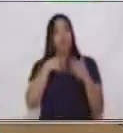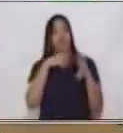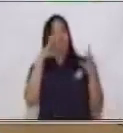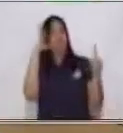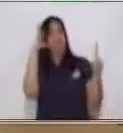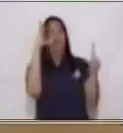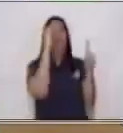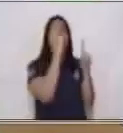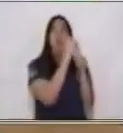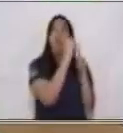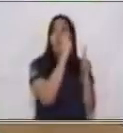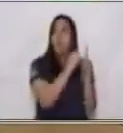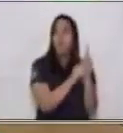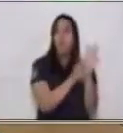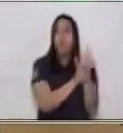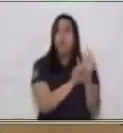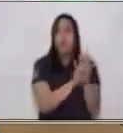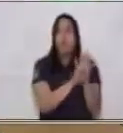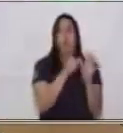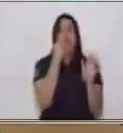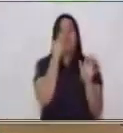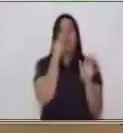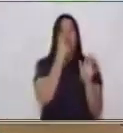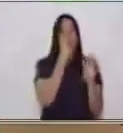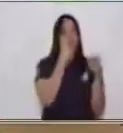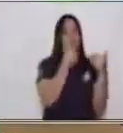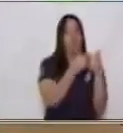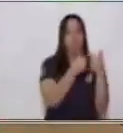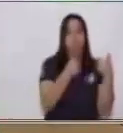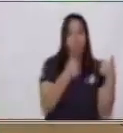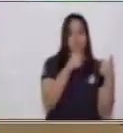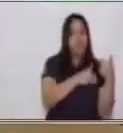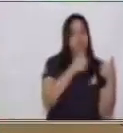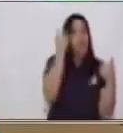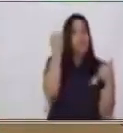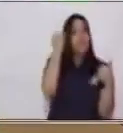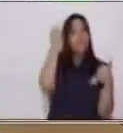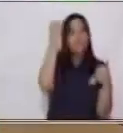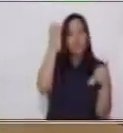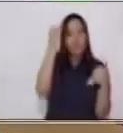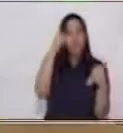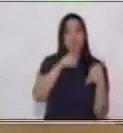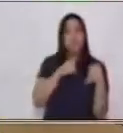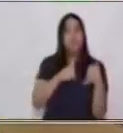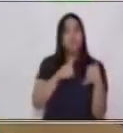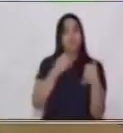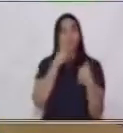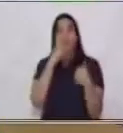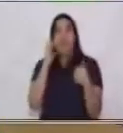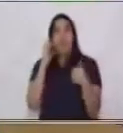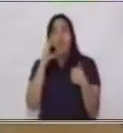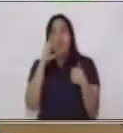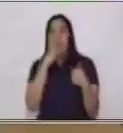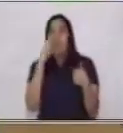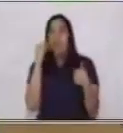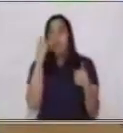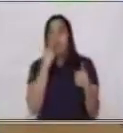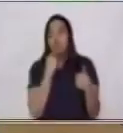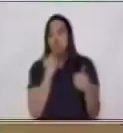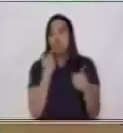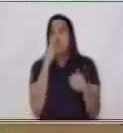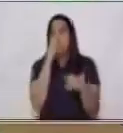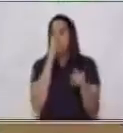subjetividad. Si hablamos que estamos partiendo de hechos y de ideas principales, ¿Crees tú que el lenguaje que va a utilizar